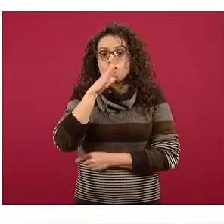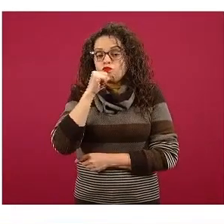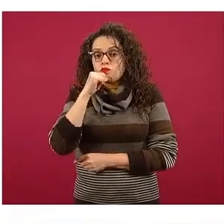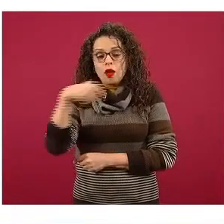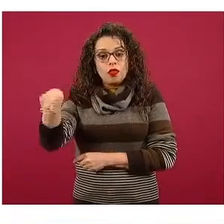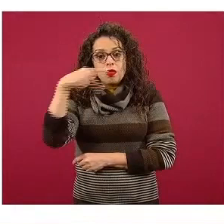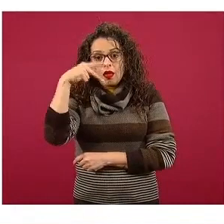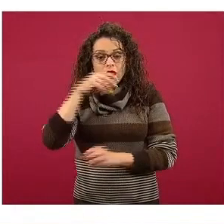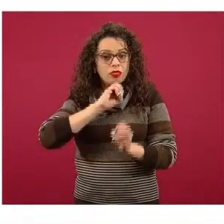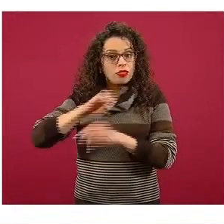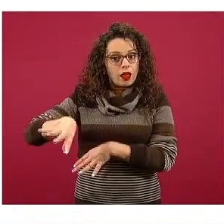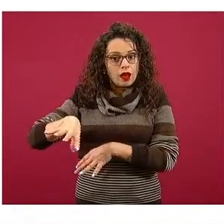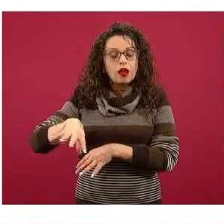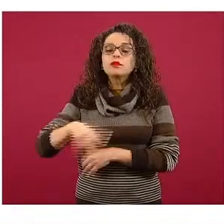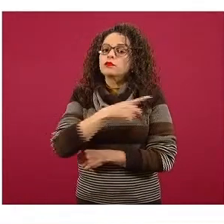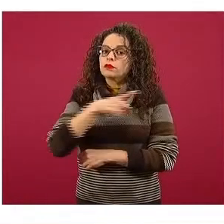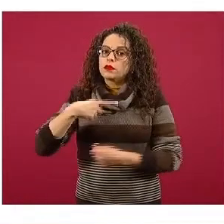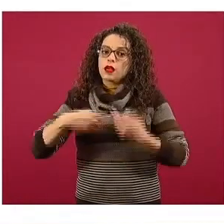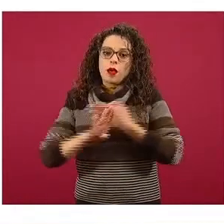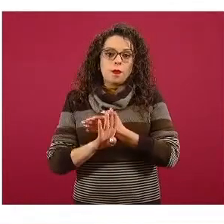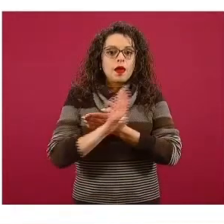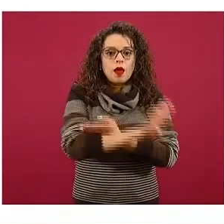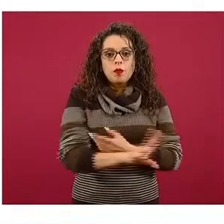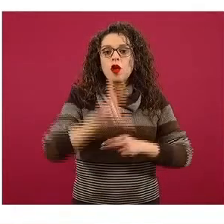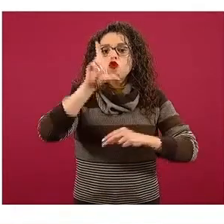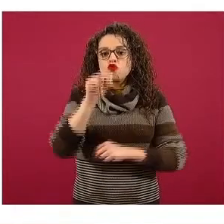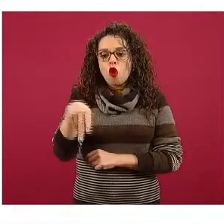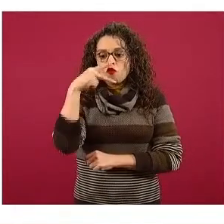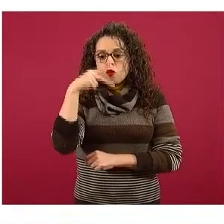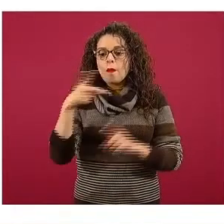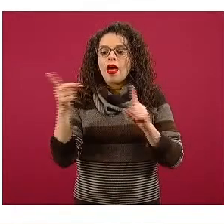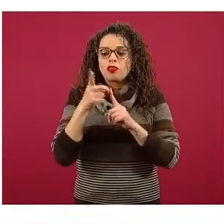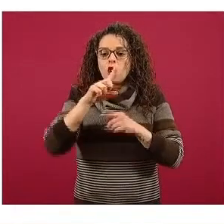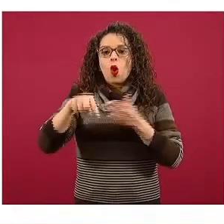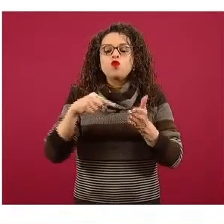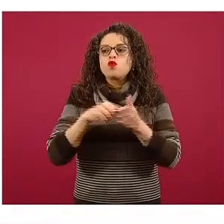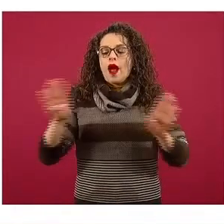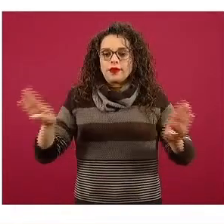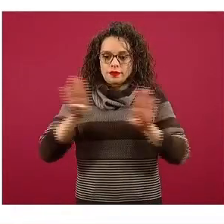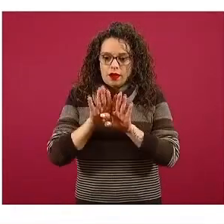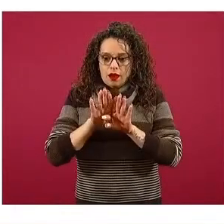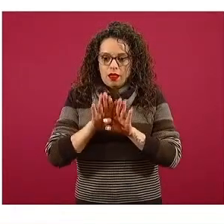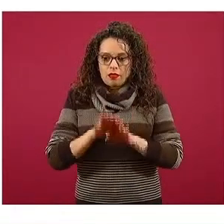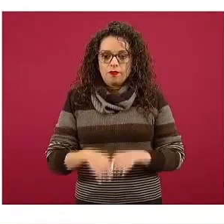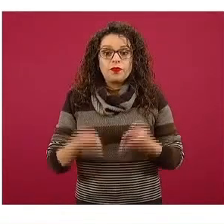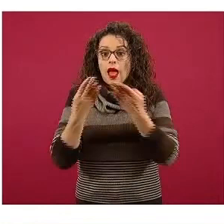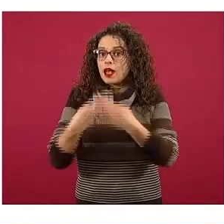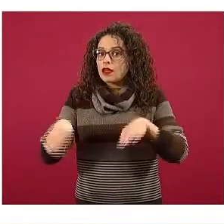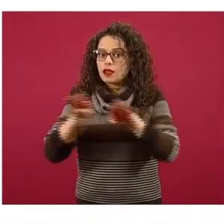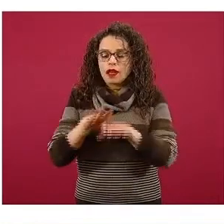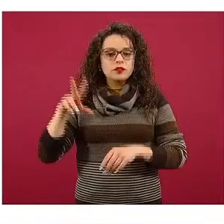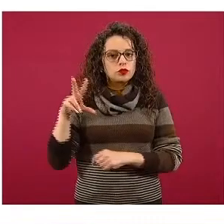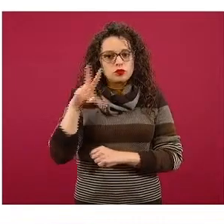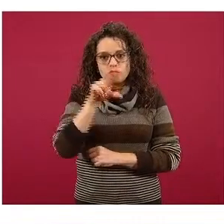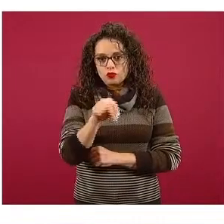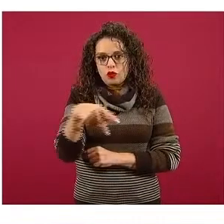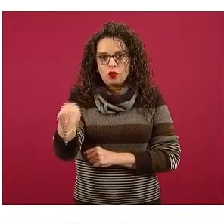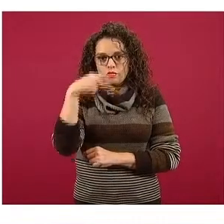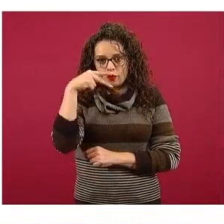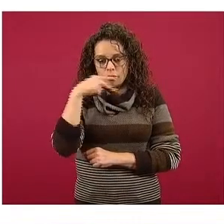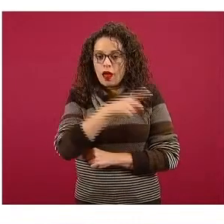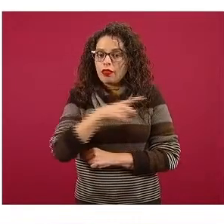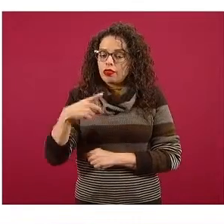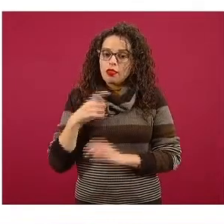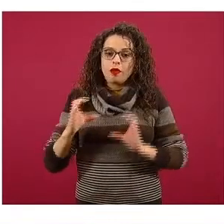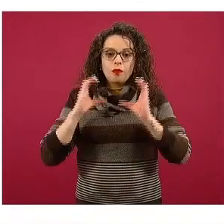eviten hacerlo en espacios cerrados. No fumar en casa, en espacios cerrados. Tenemos que cuidar la salud de todos los